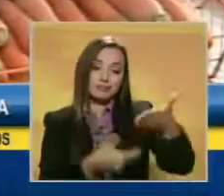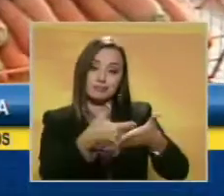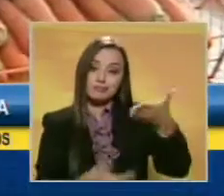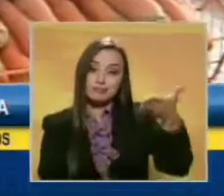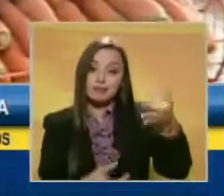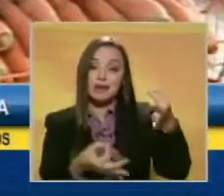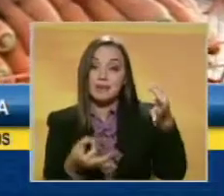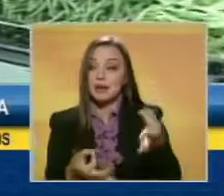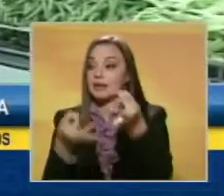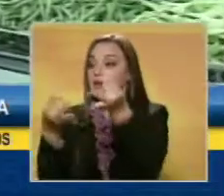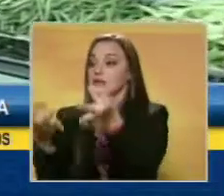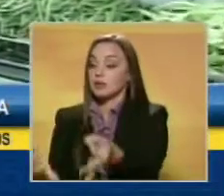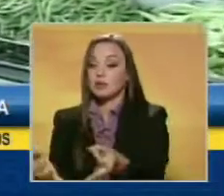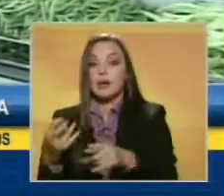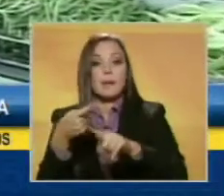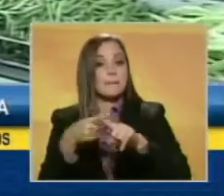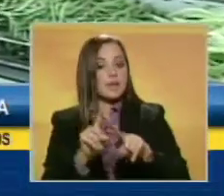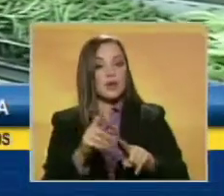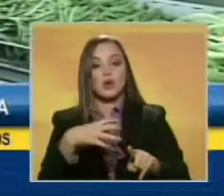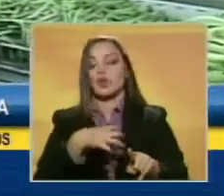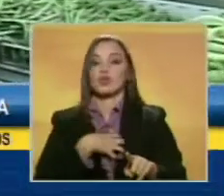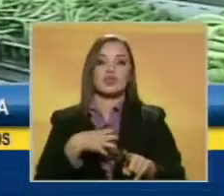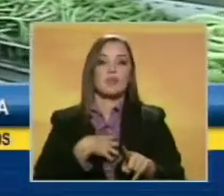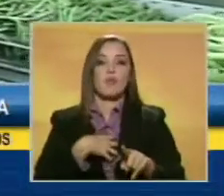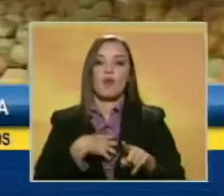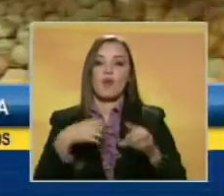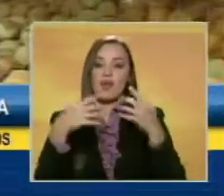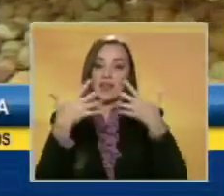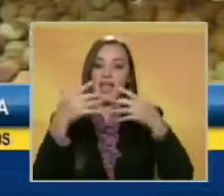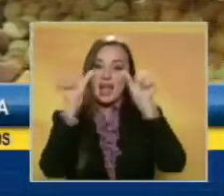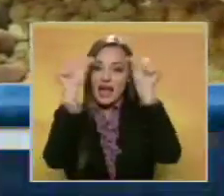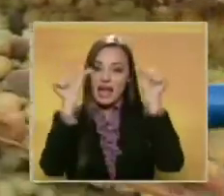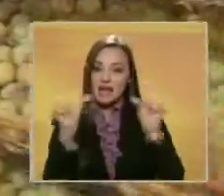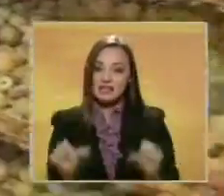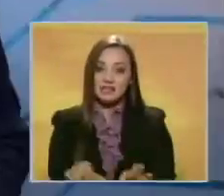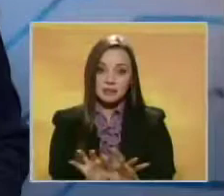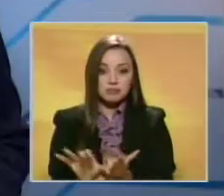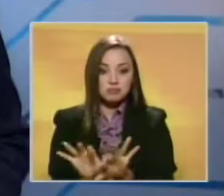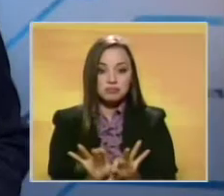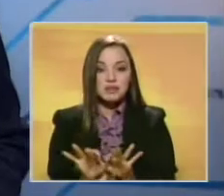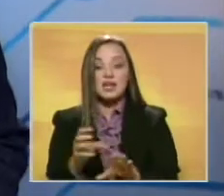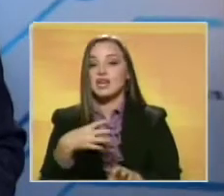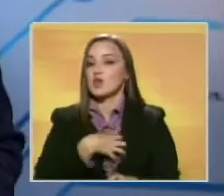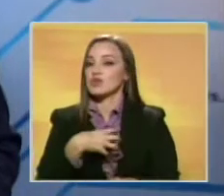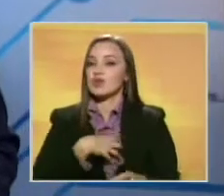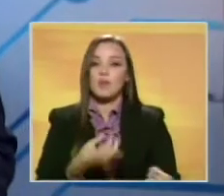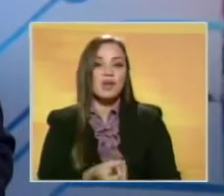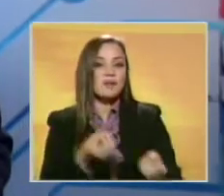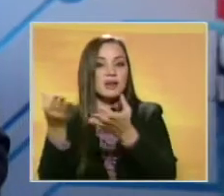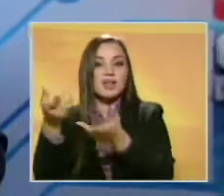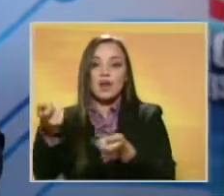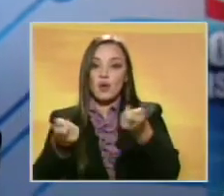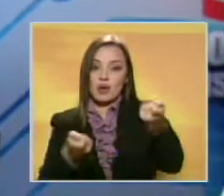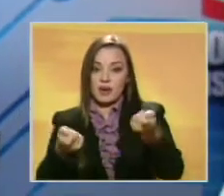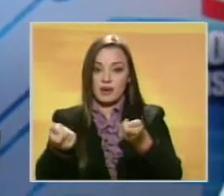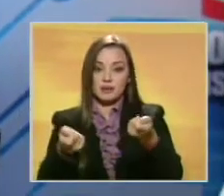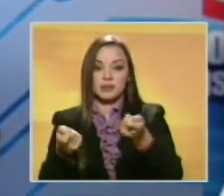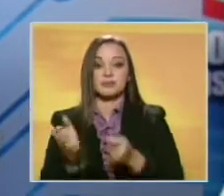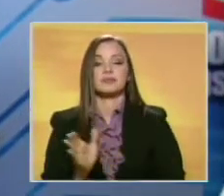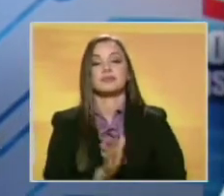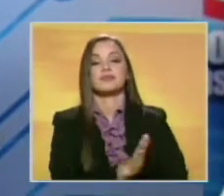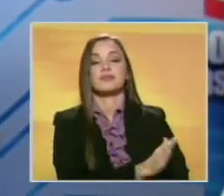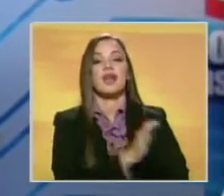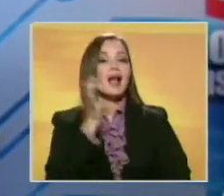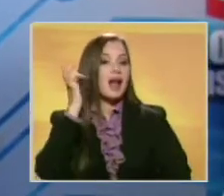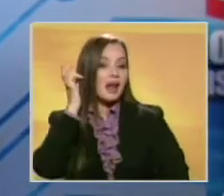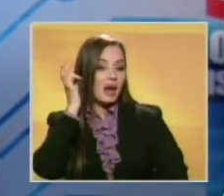poder ingresar al sistema no es posible tramitarlas y despachar los camiones. La canciller de la República, Delcy Rodríguez, aseveró que